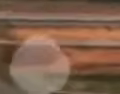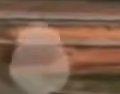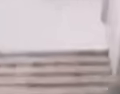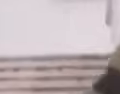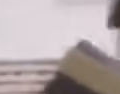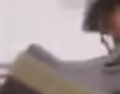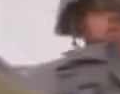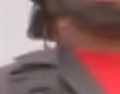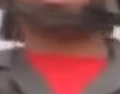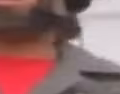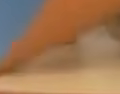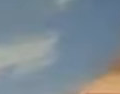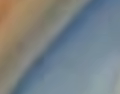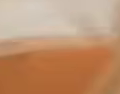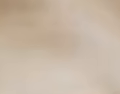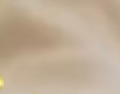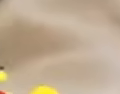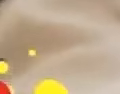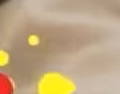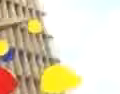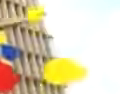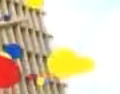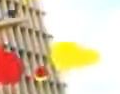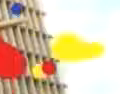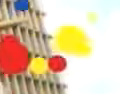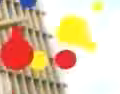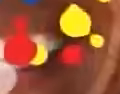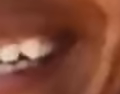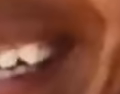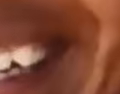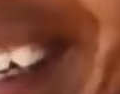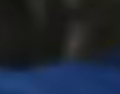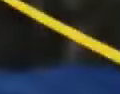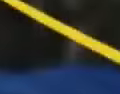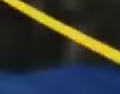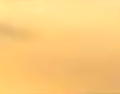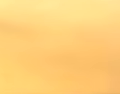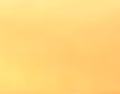Culminado esta transmisión conjunta de radio y televisión.